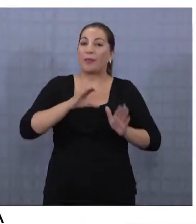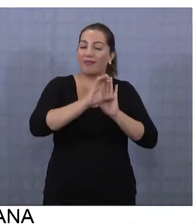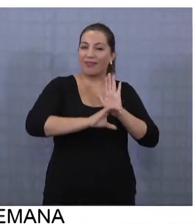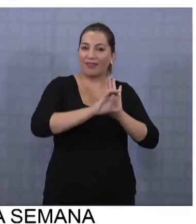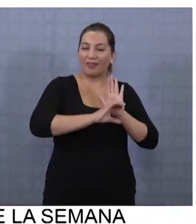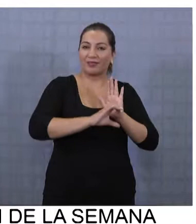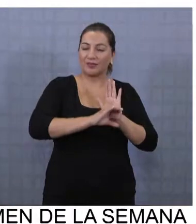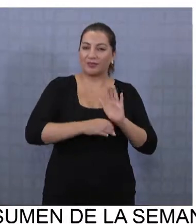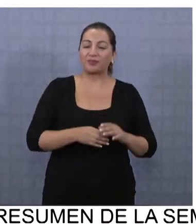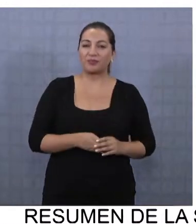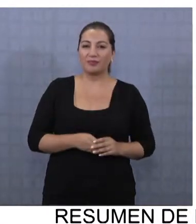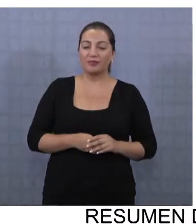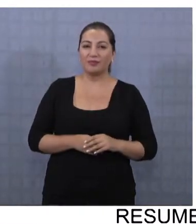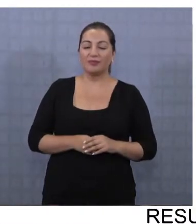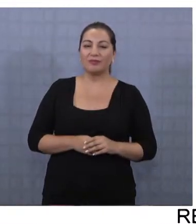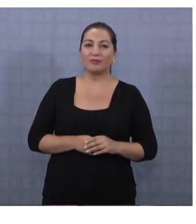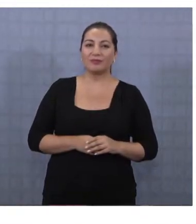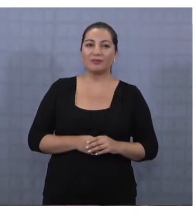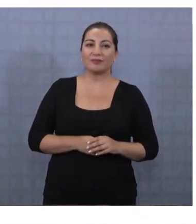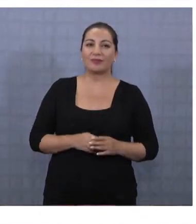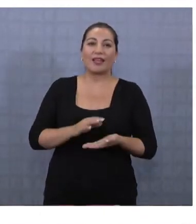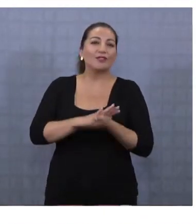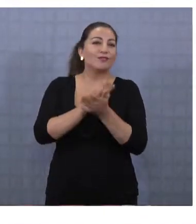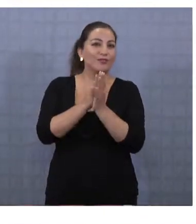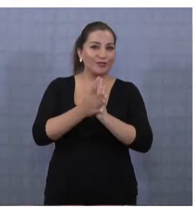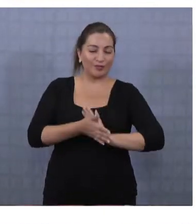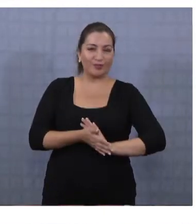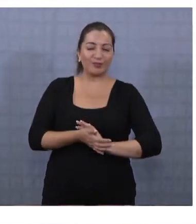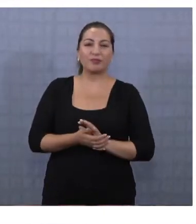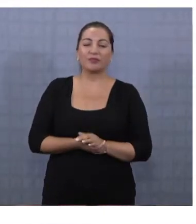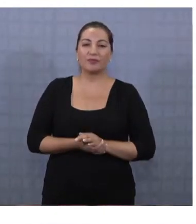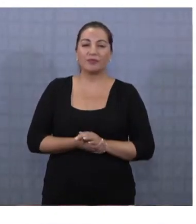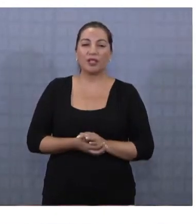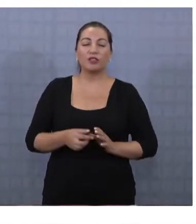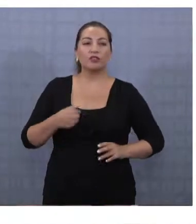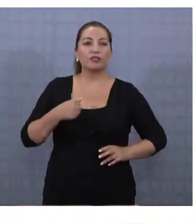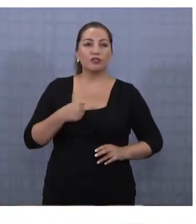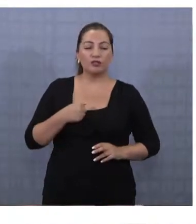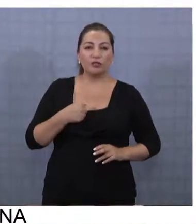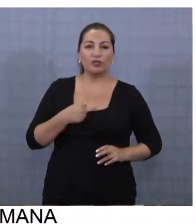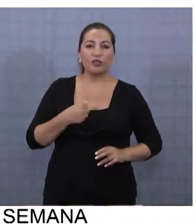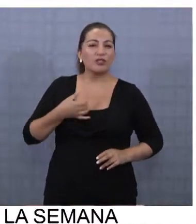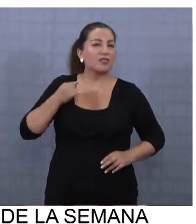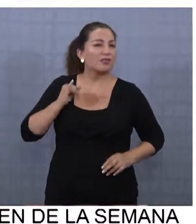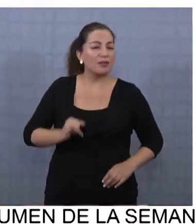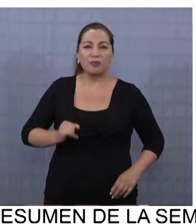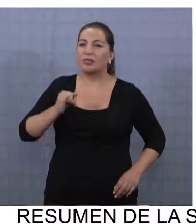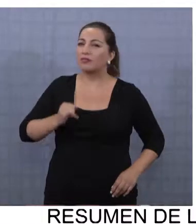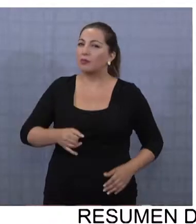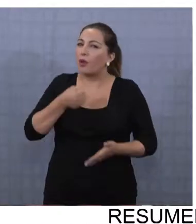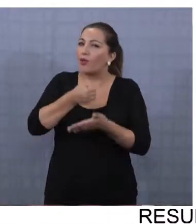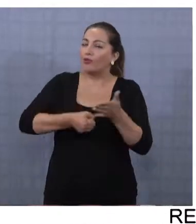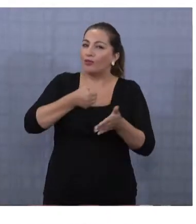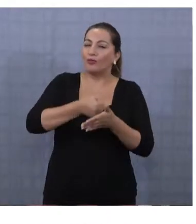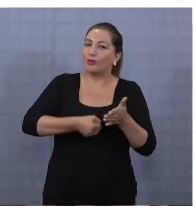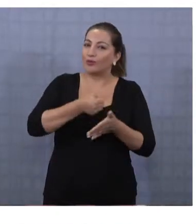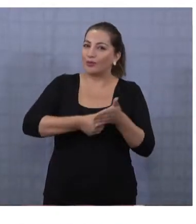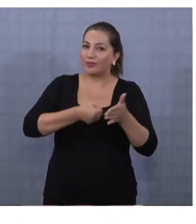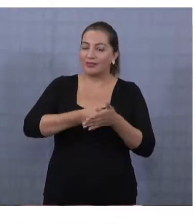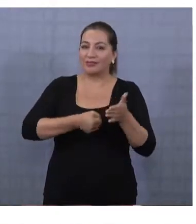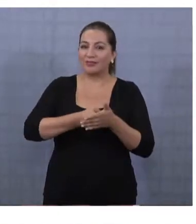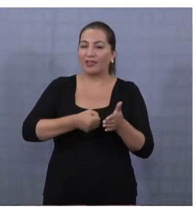carrera es un poco de todo, pero uno tiene que estar constante en esta,